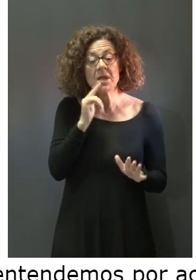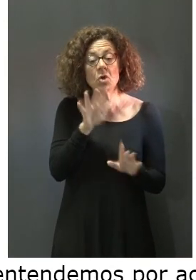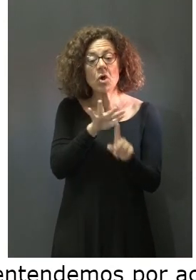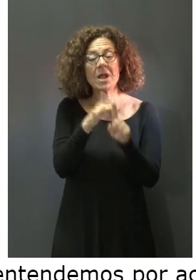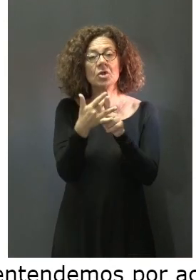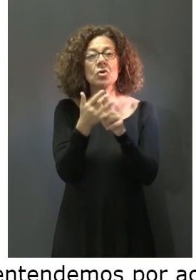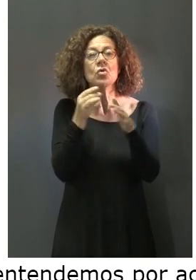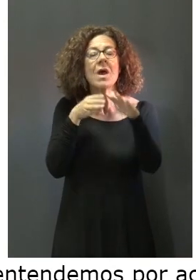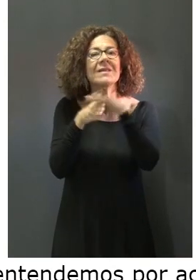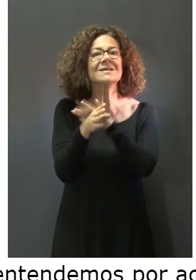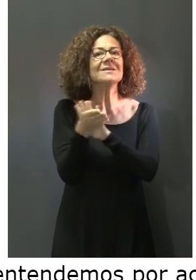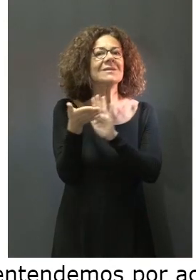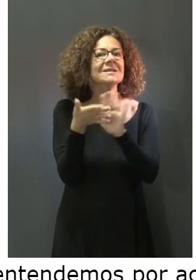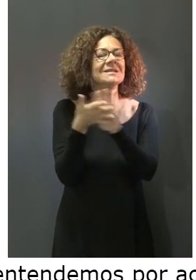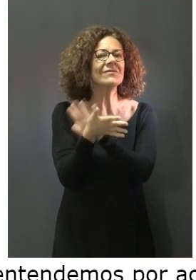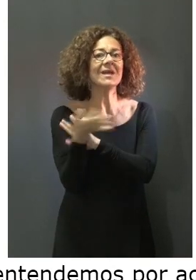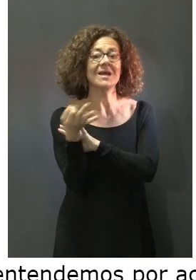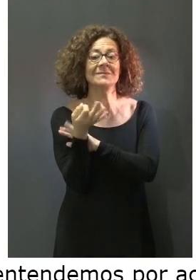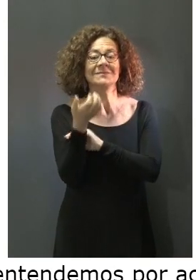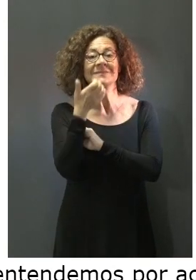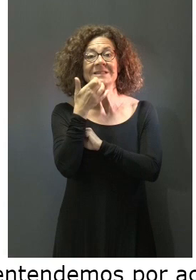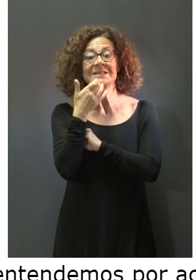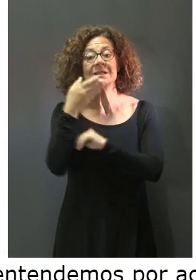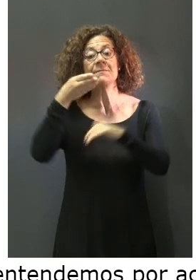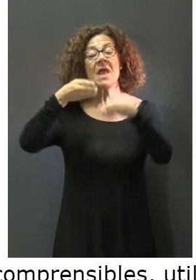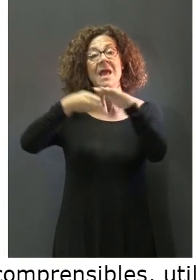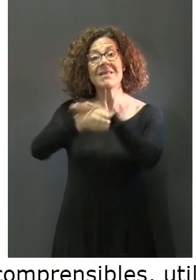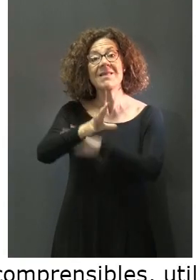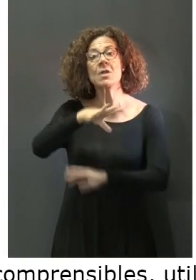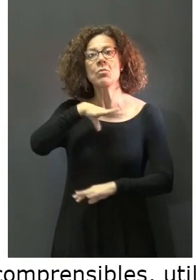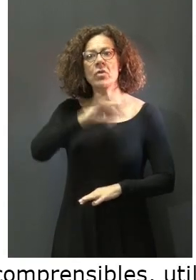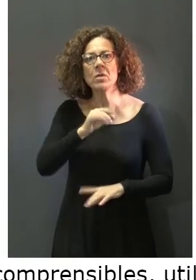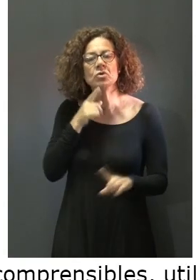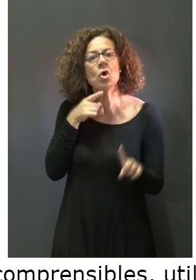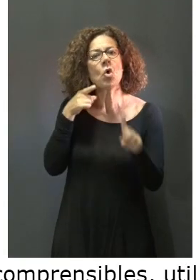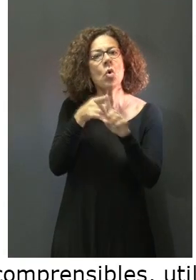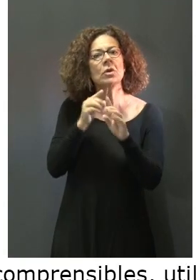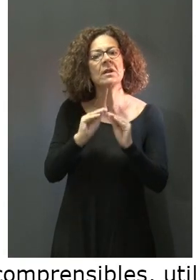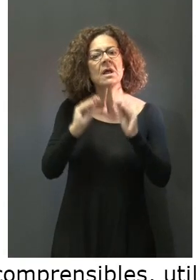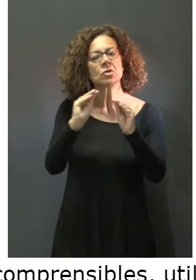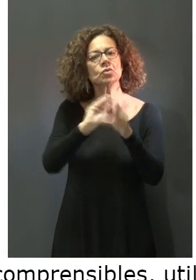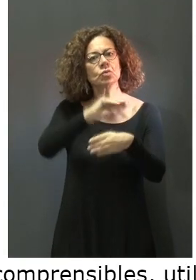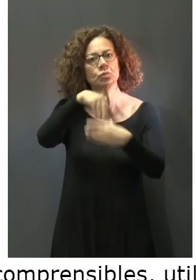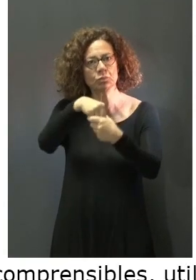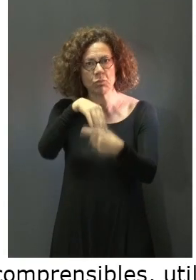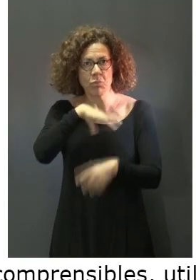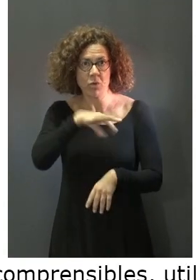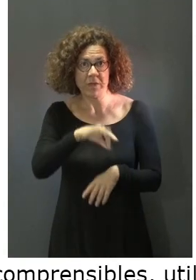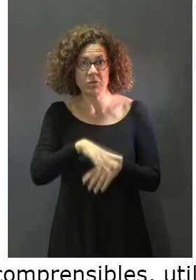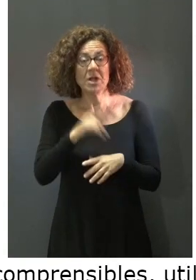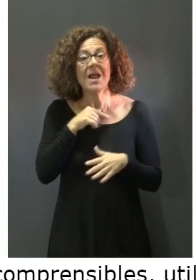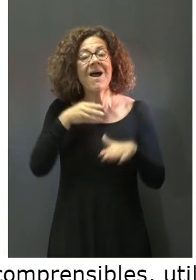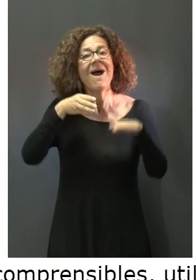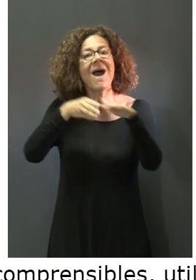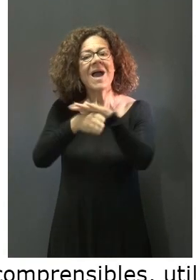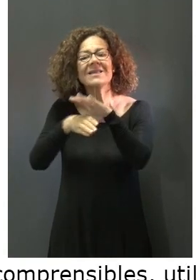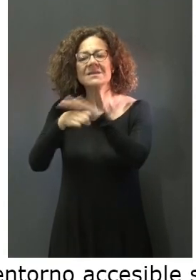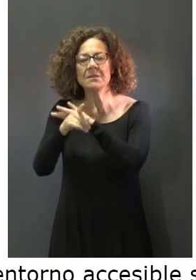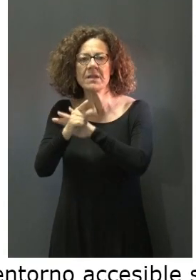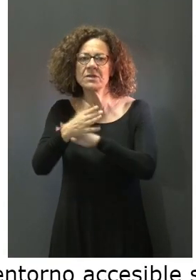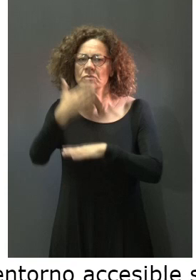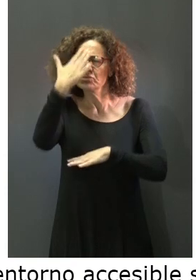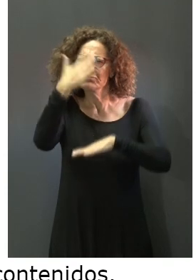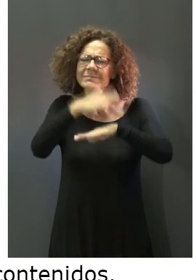será aquel que podemos acceder y hacer uso de sus contenidos, ¿no? La accesibilidad es uno de los